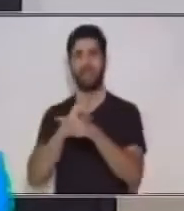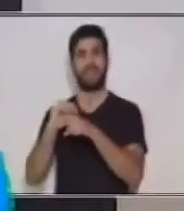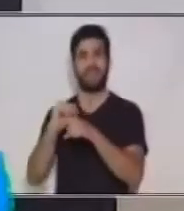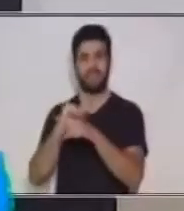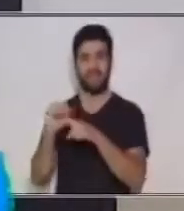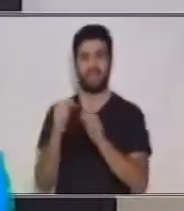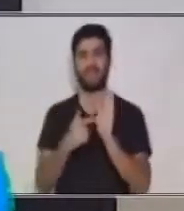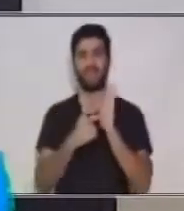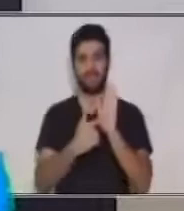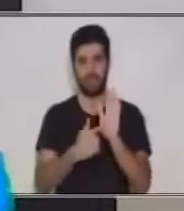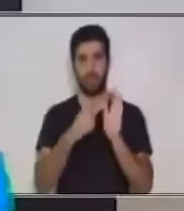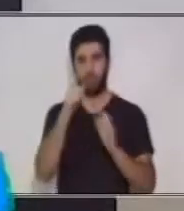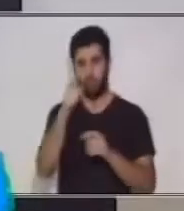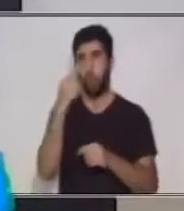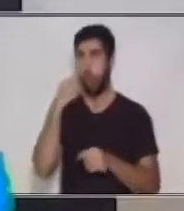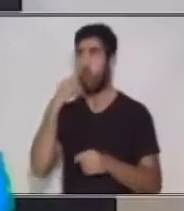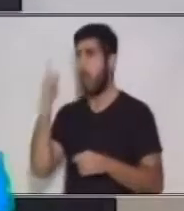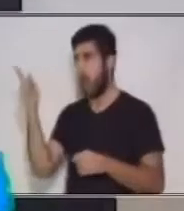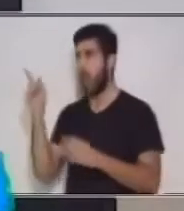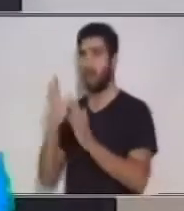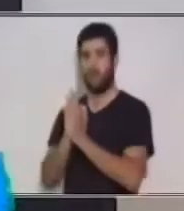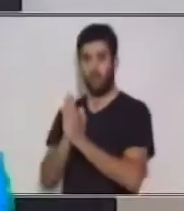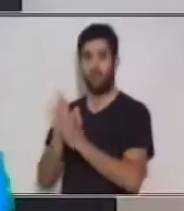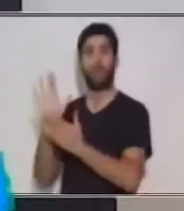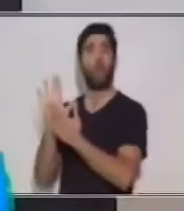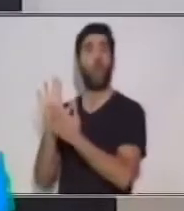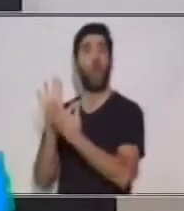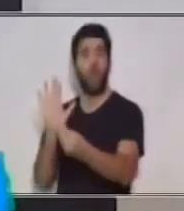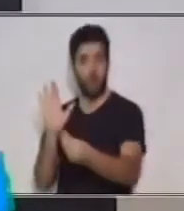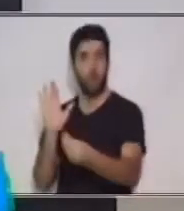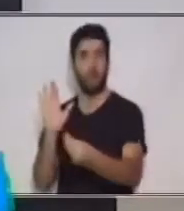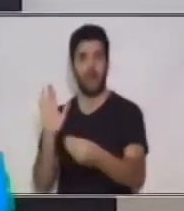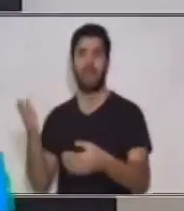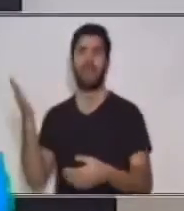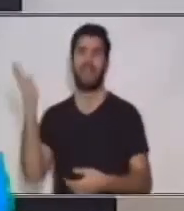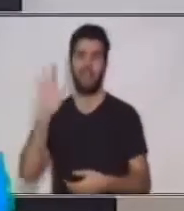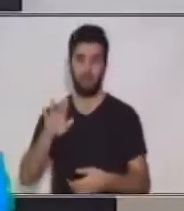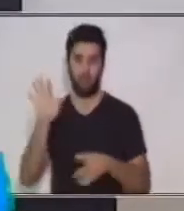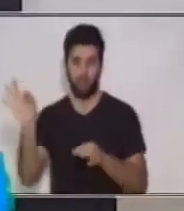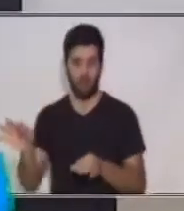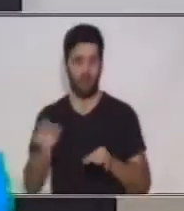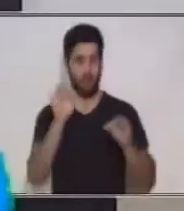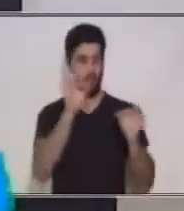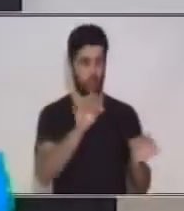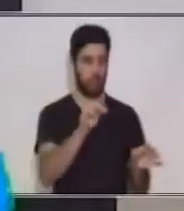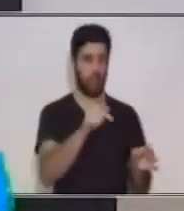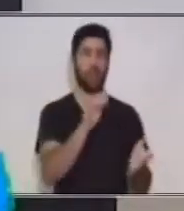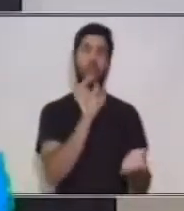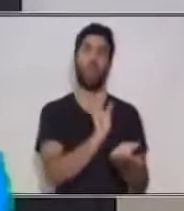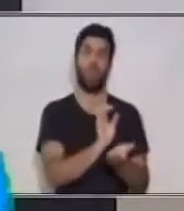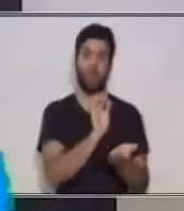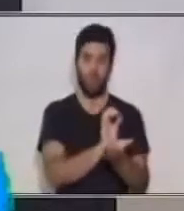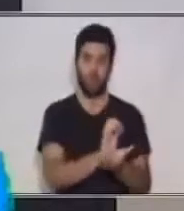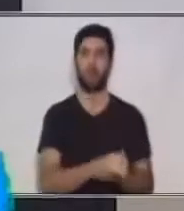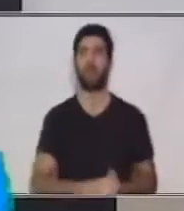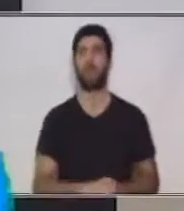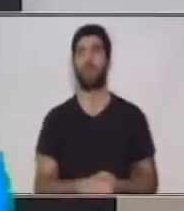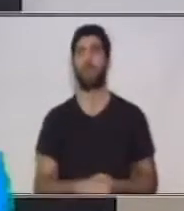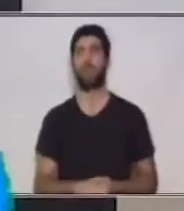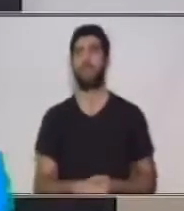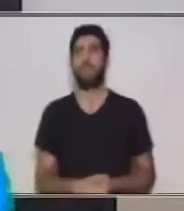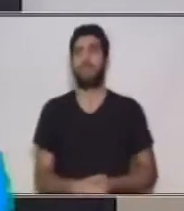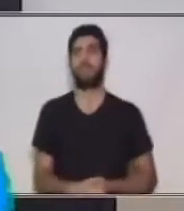que ir anotando en tu cuaderno para luego adjuntarlo en el portafolio de los trabajos que estás realizando en casa.